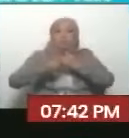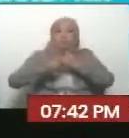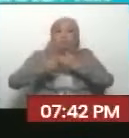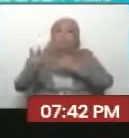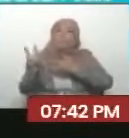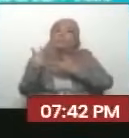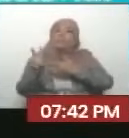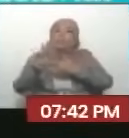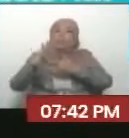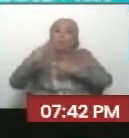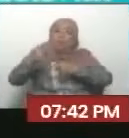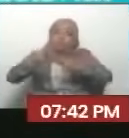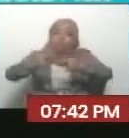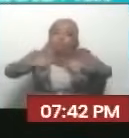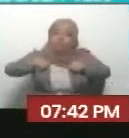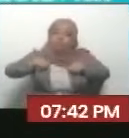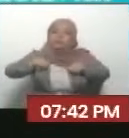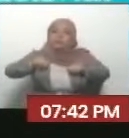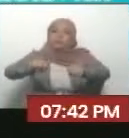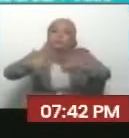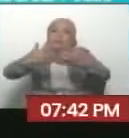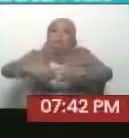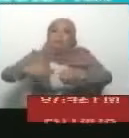comercialmente, nuestra industria petrolera,